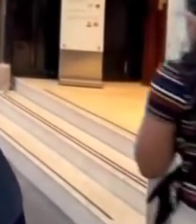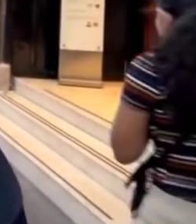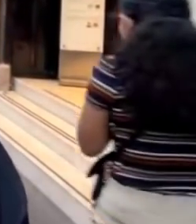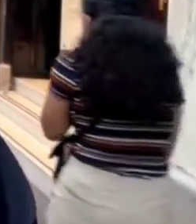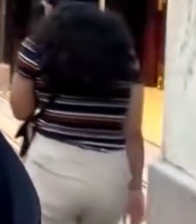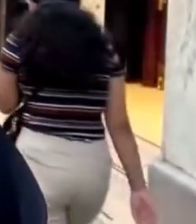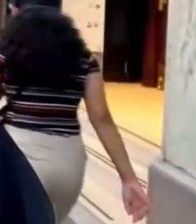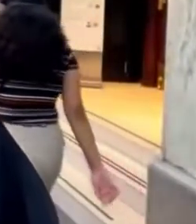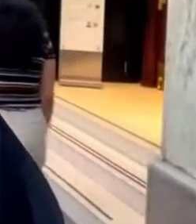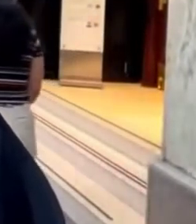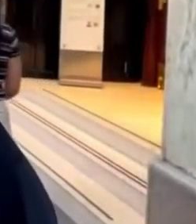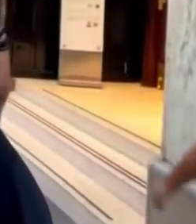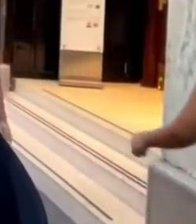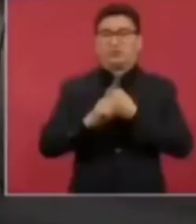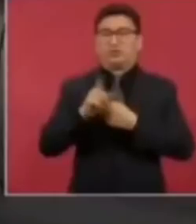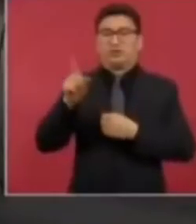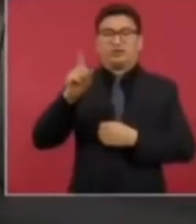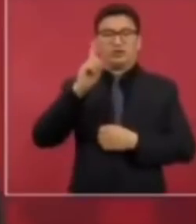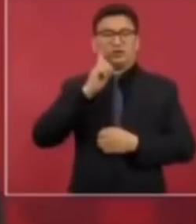así dijo. A ver, vamos a ver y escuchar.